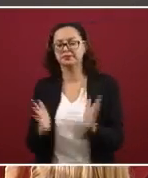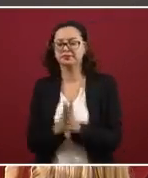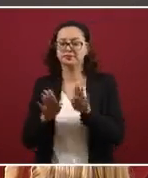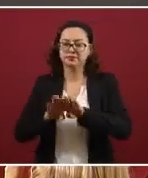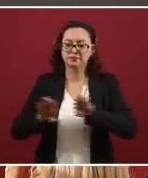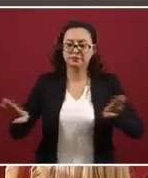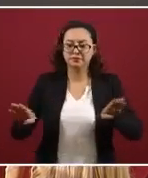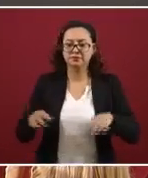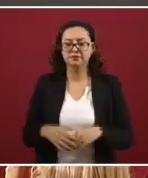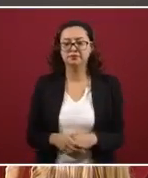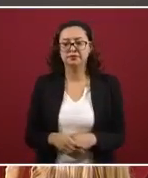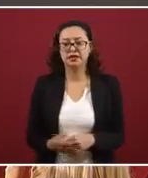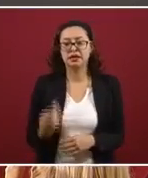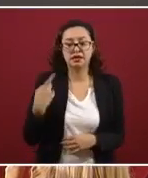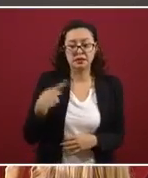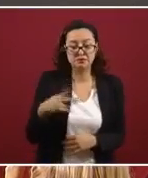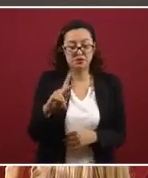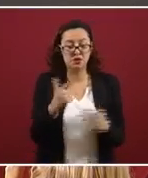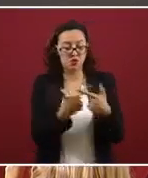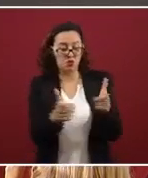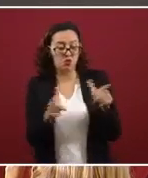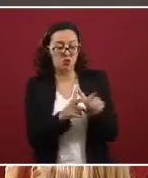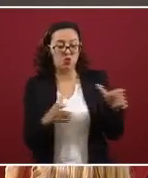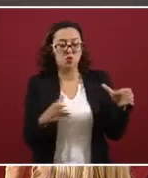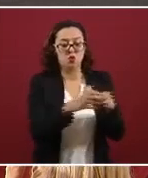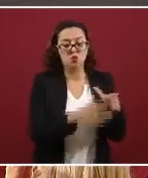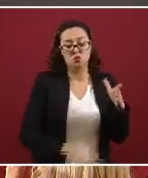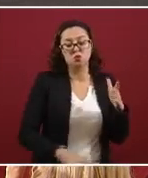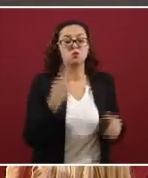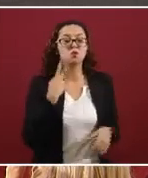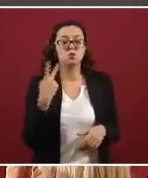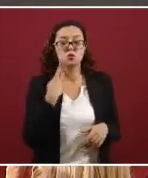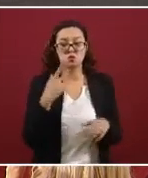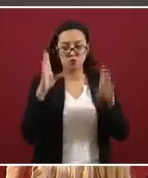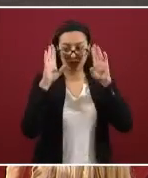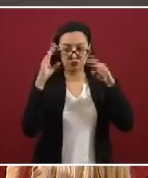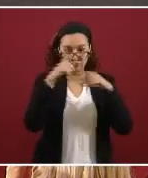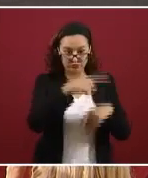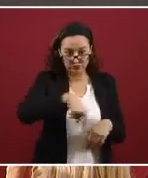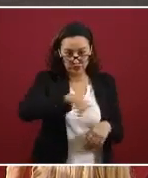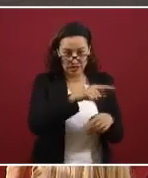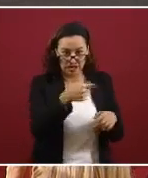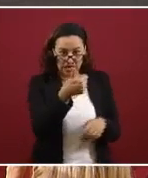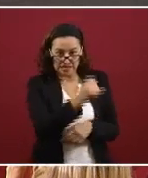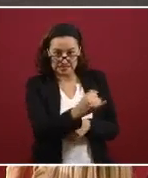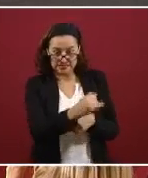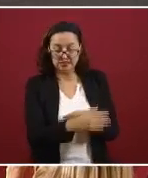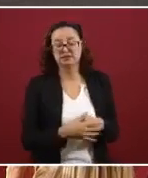Sin embargo, mis adversarios políticos, los conservadores,